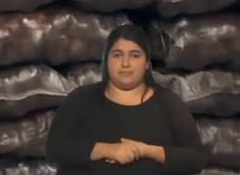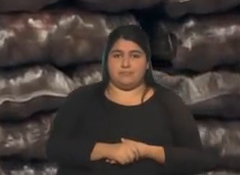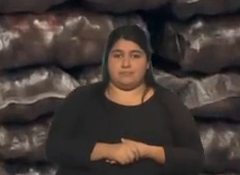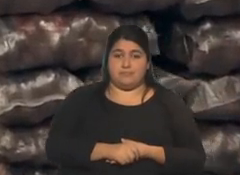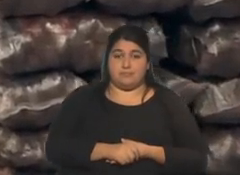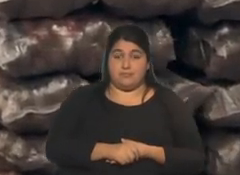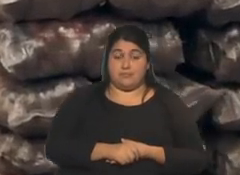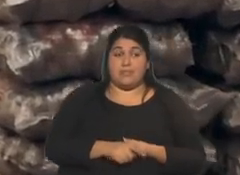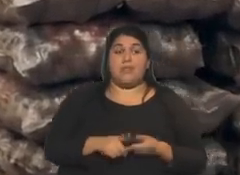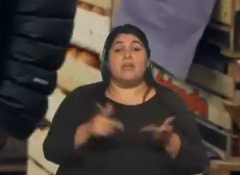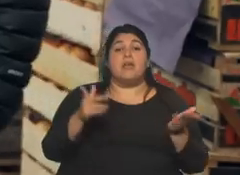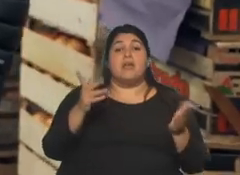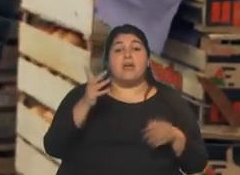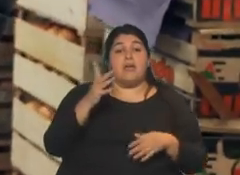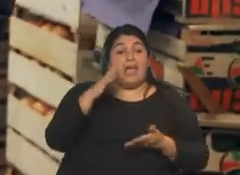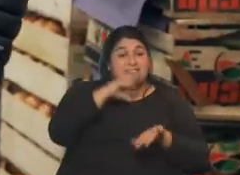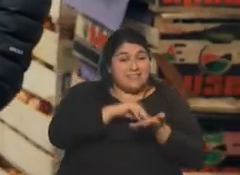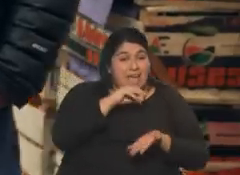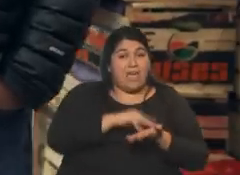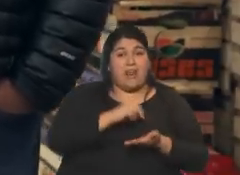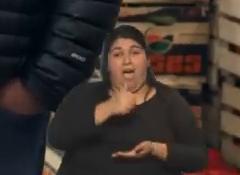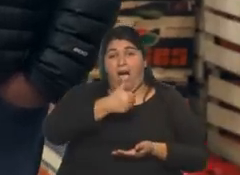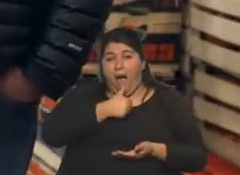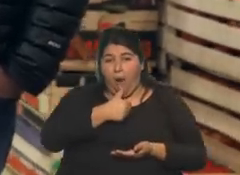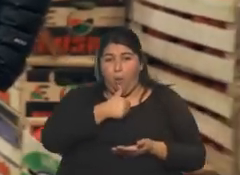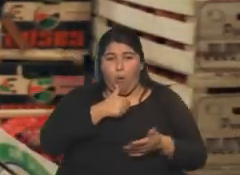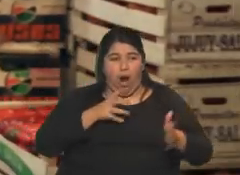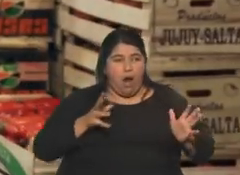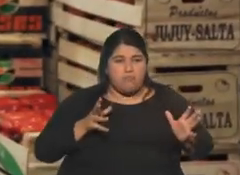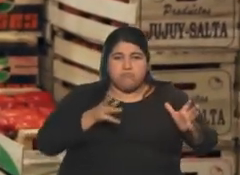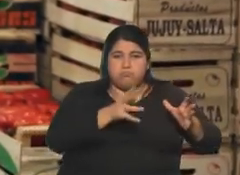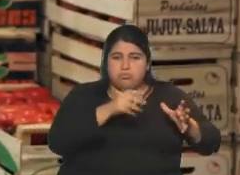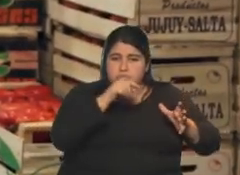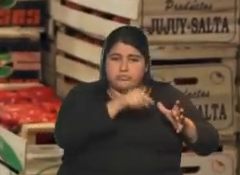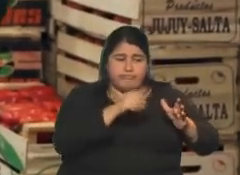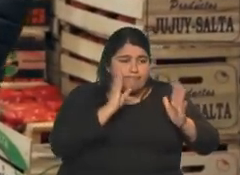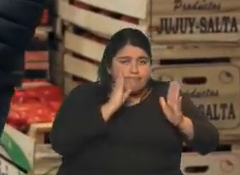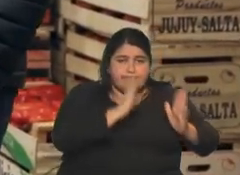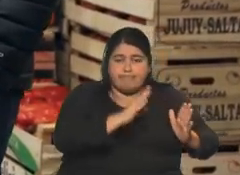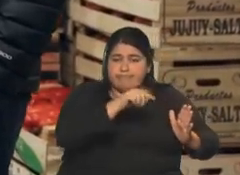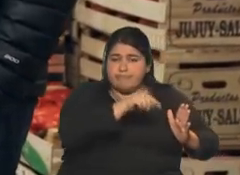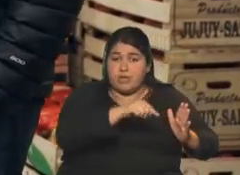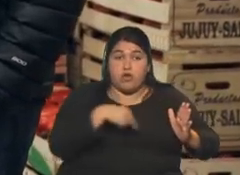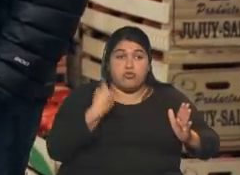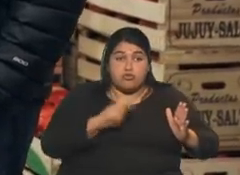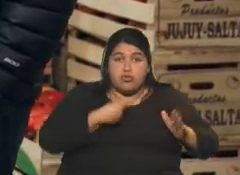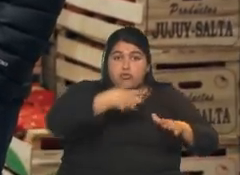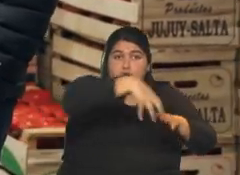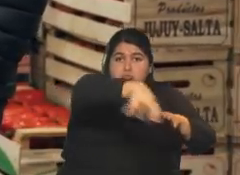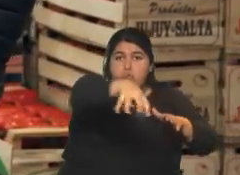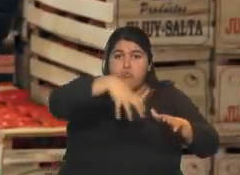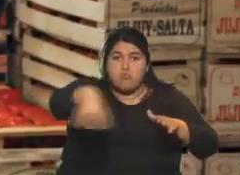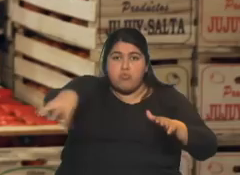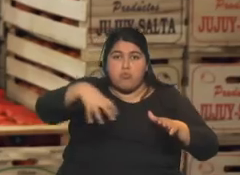La propiedad y la concentración de la tierra y del agua es eso. Justamente la propiedad está concentrada. Si nosotros no democratizamos eso,